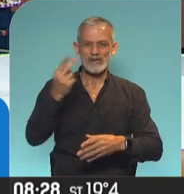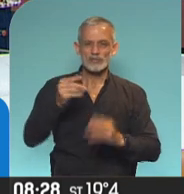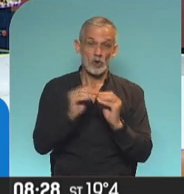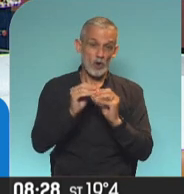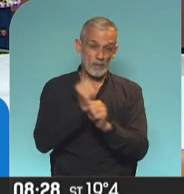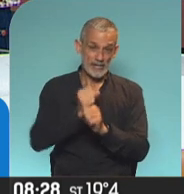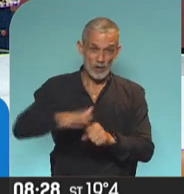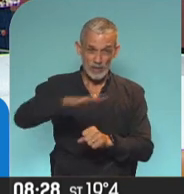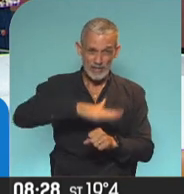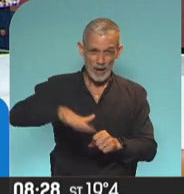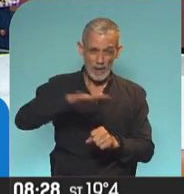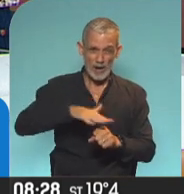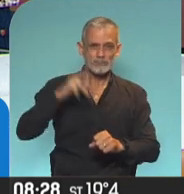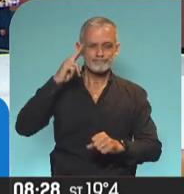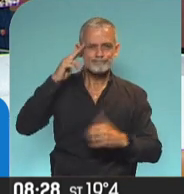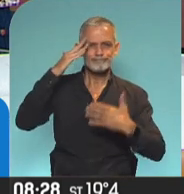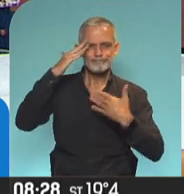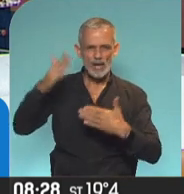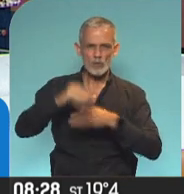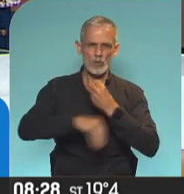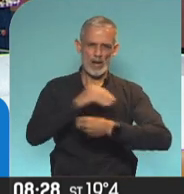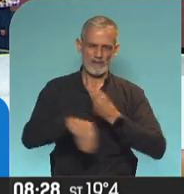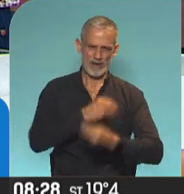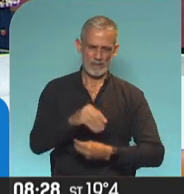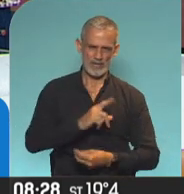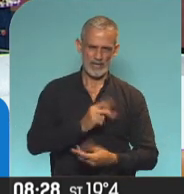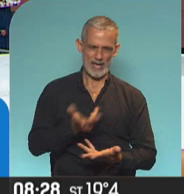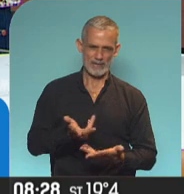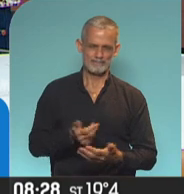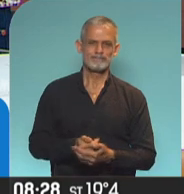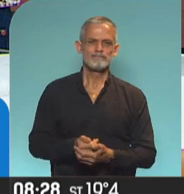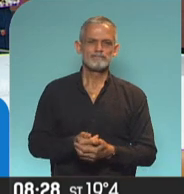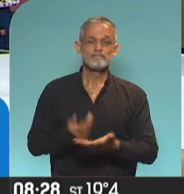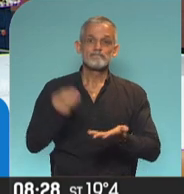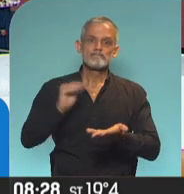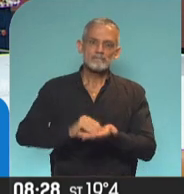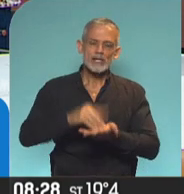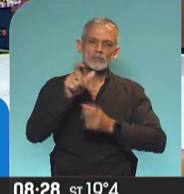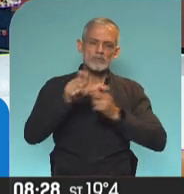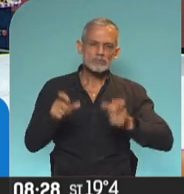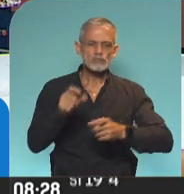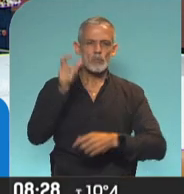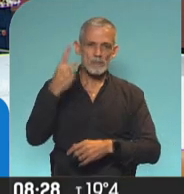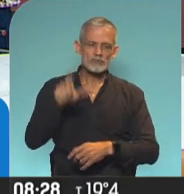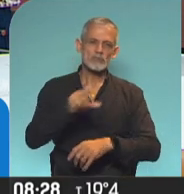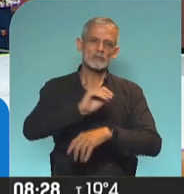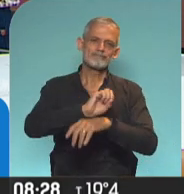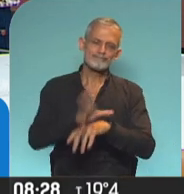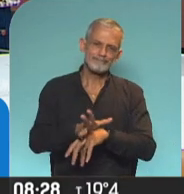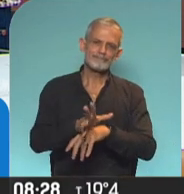compañero de trabajo nuestro respeto nuestro saludo a las familias lamentablemente una nueva víctima fatal por covite